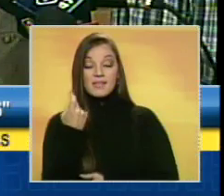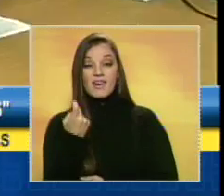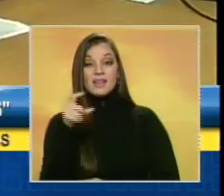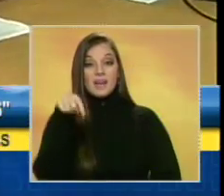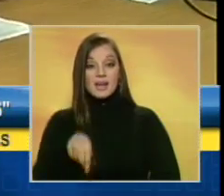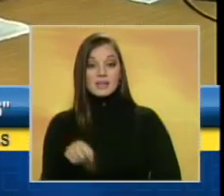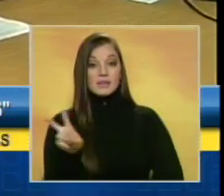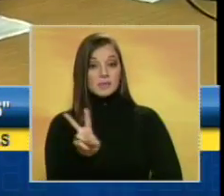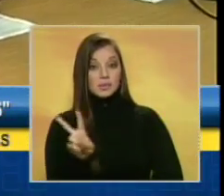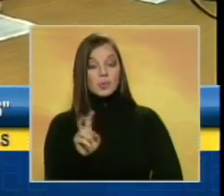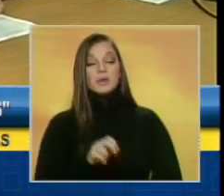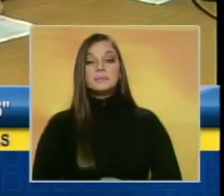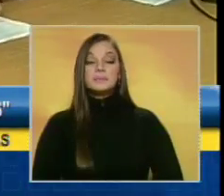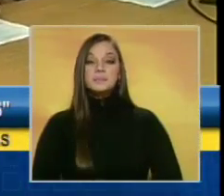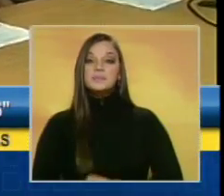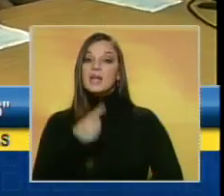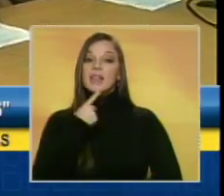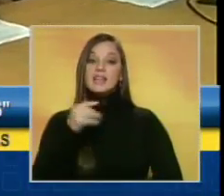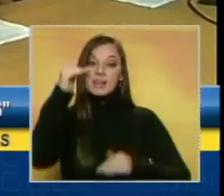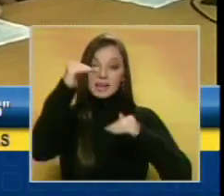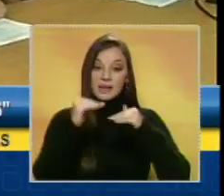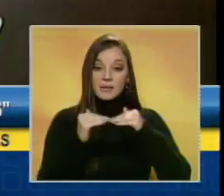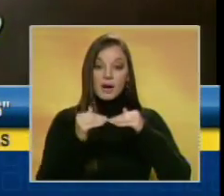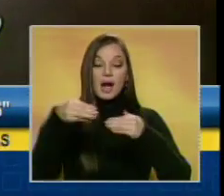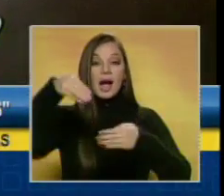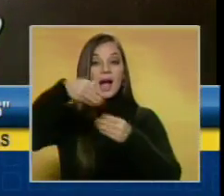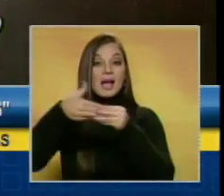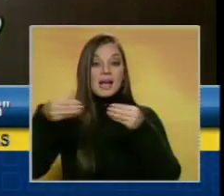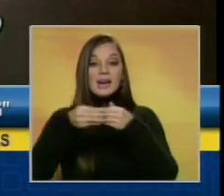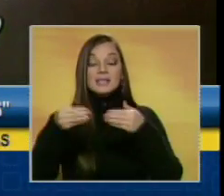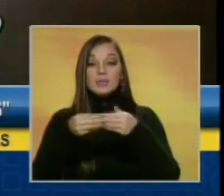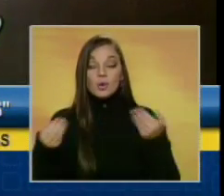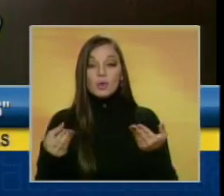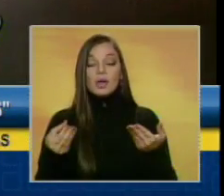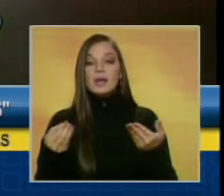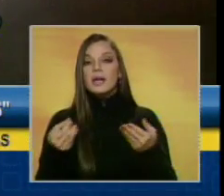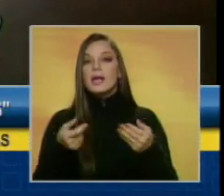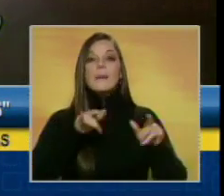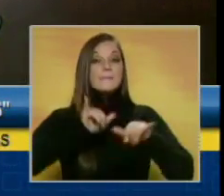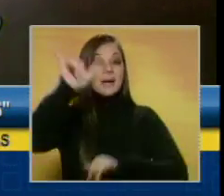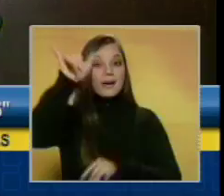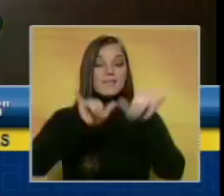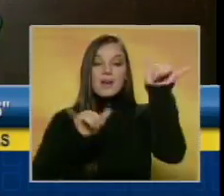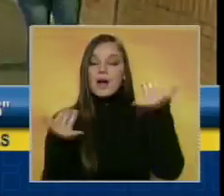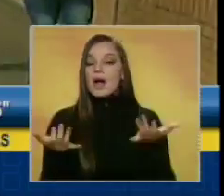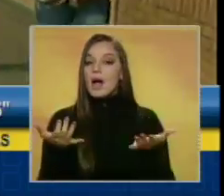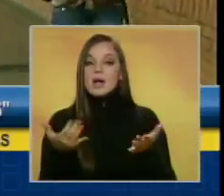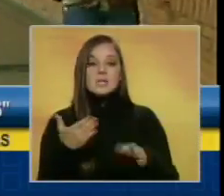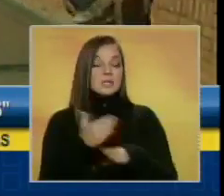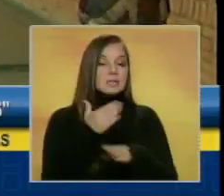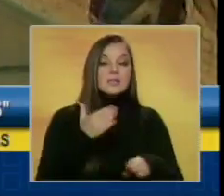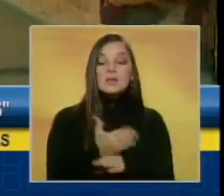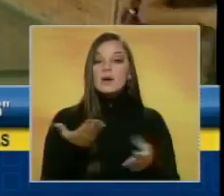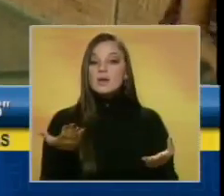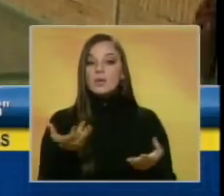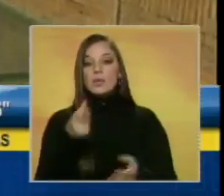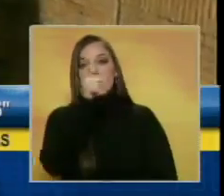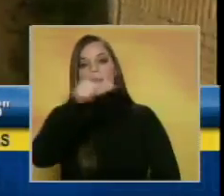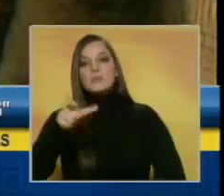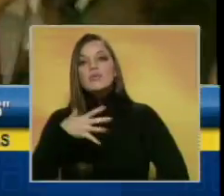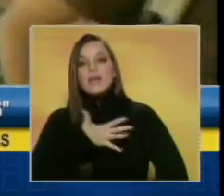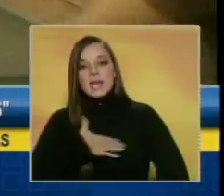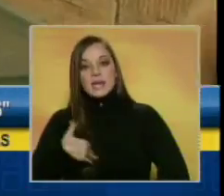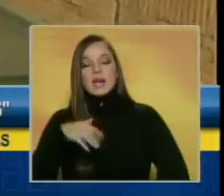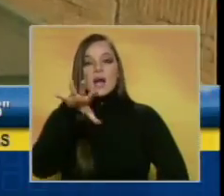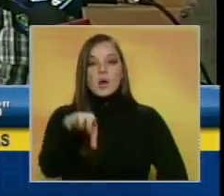país. Consideran que el recorte de cupos es una acción que restringe a los consumidores el derecho al libre tránsito o al de adquirir algún producto